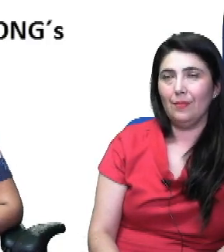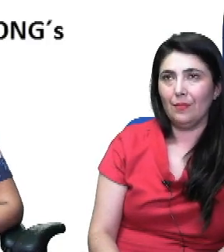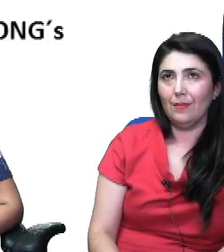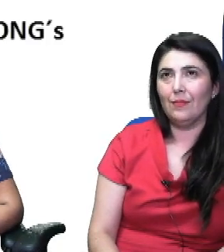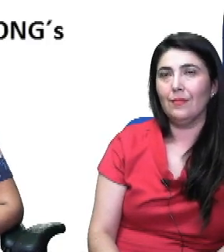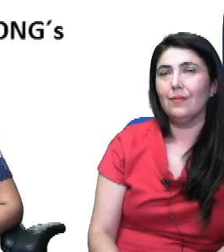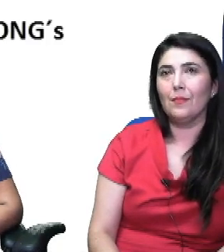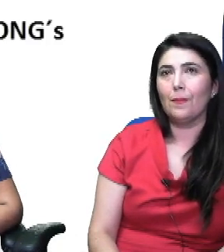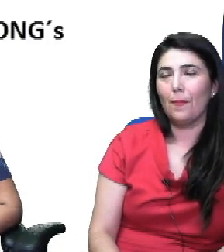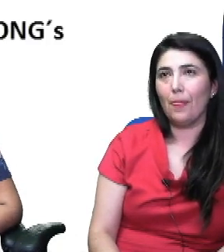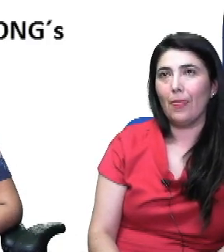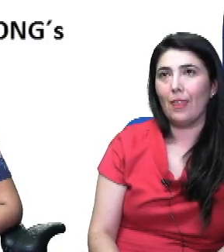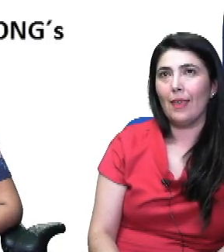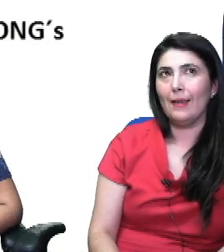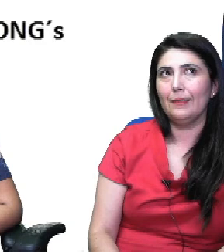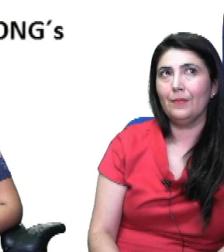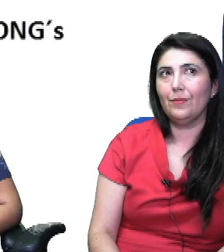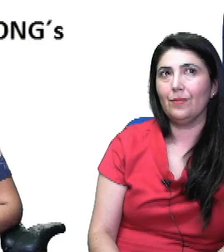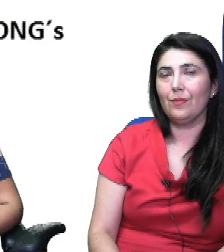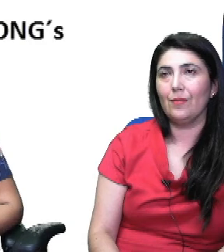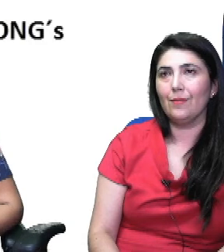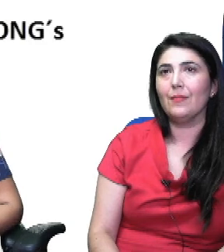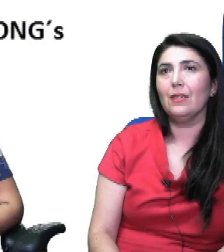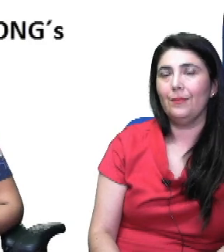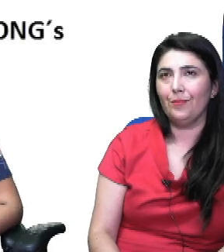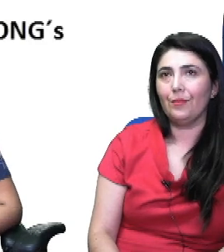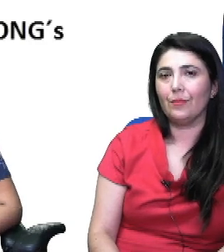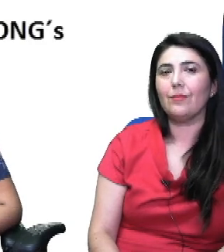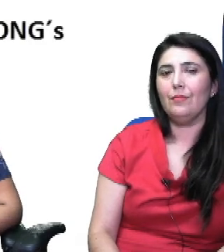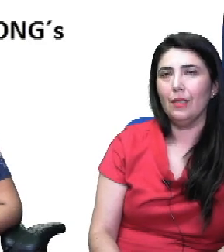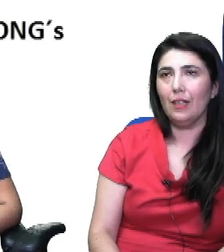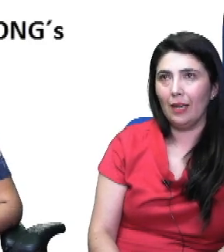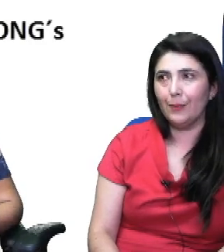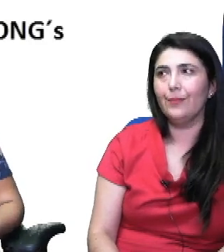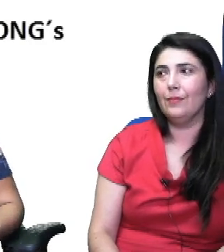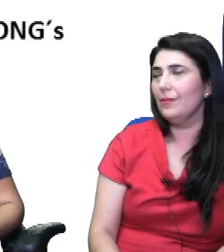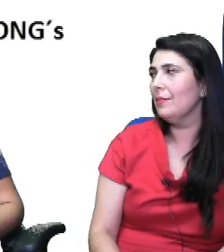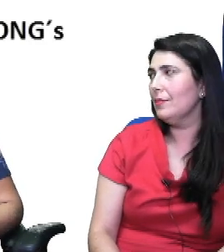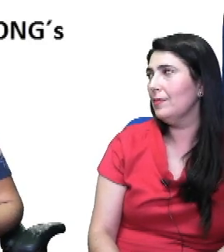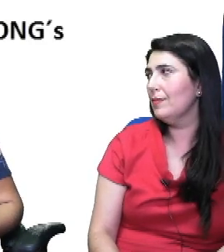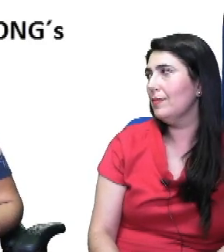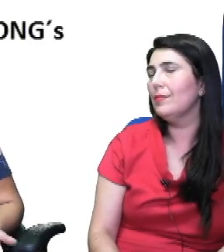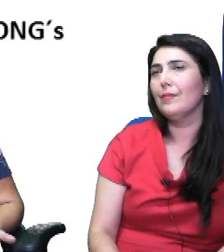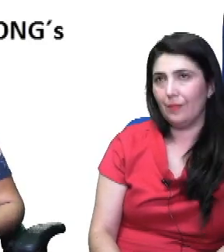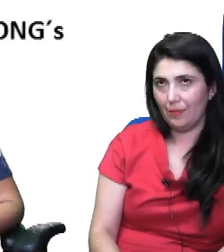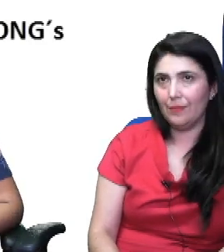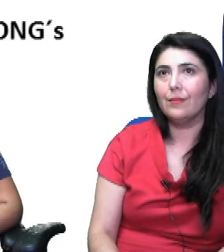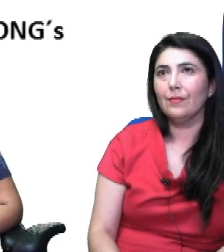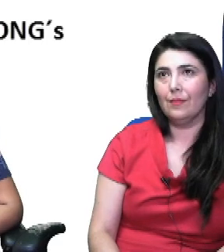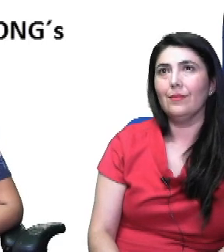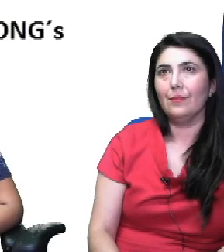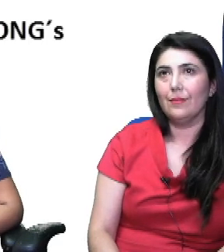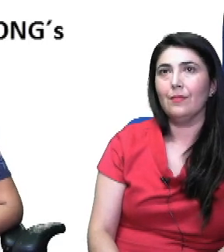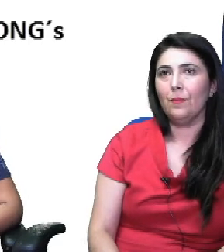¿cierto? Y requerimientos que tienen estos eventos, ¿cierto? La emergencia y los desastres. Y entonces desarrollan un plan de acción